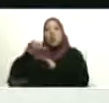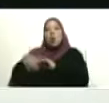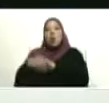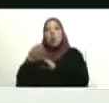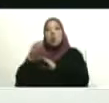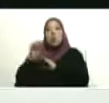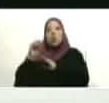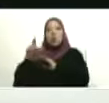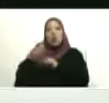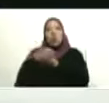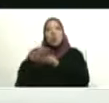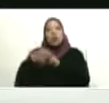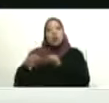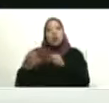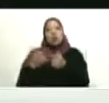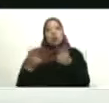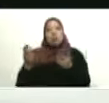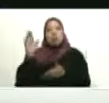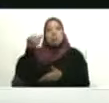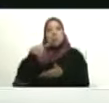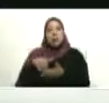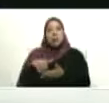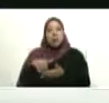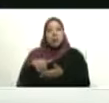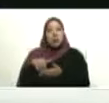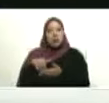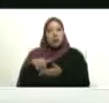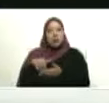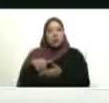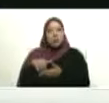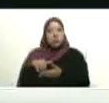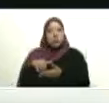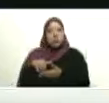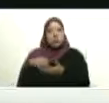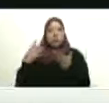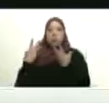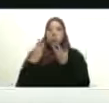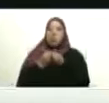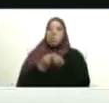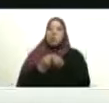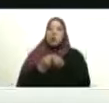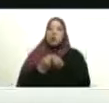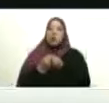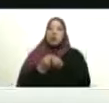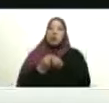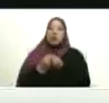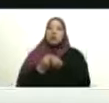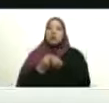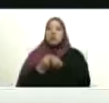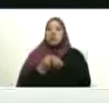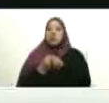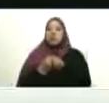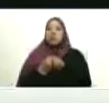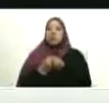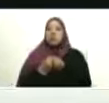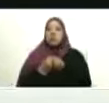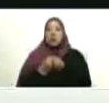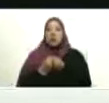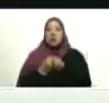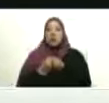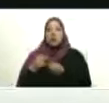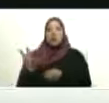en el municipio Miranda, parroquia San Antonio. Están acompañados de